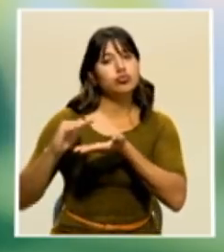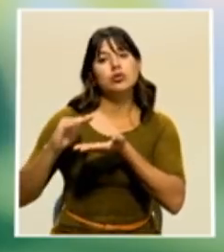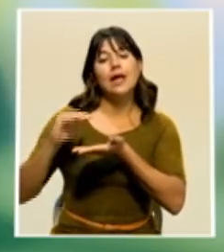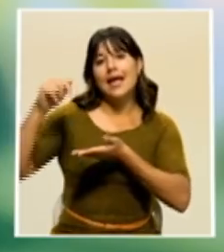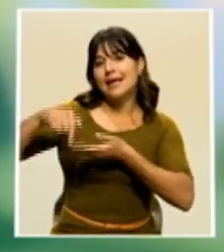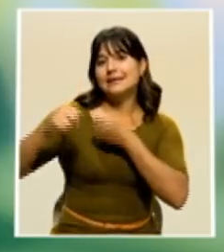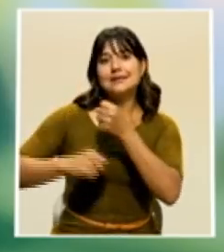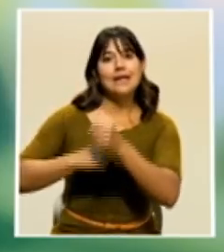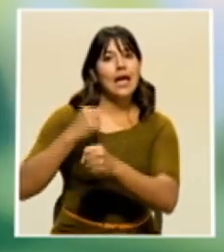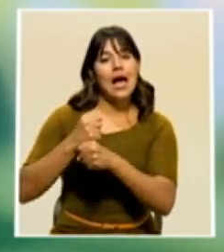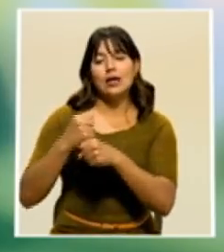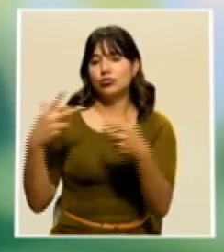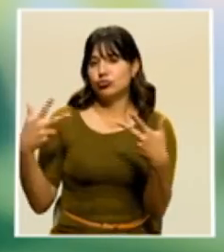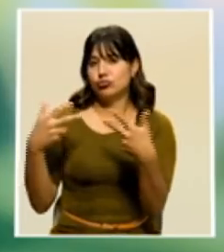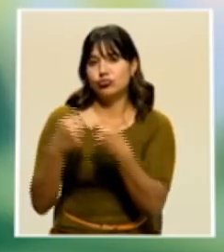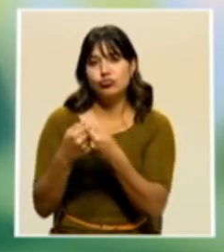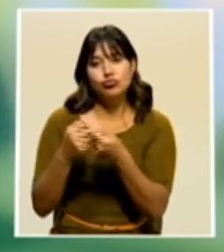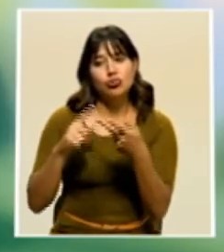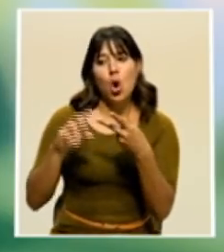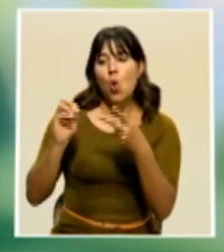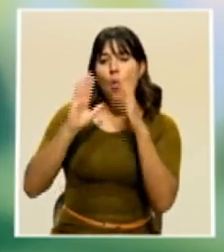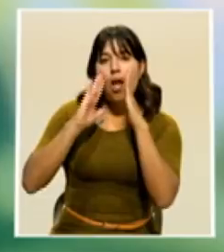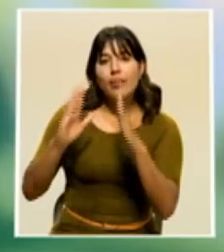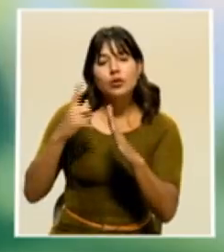menos vehículos en